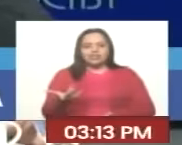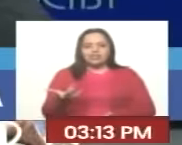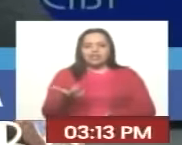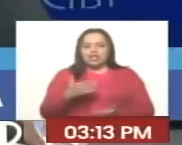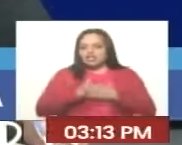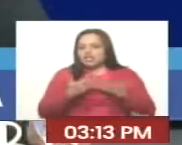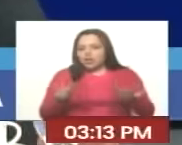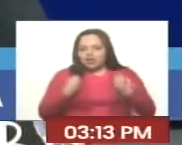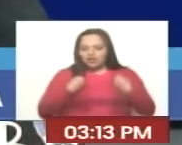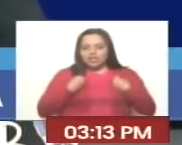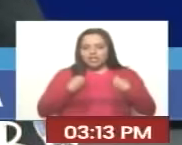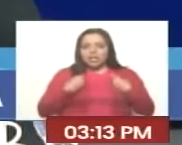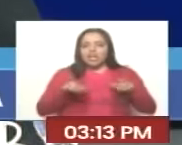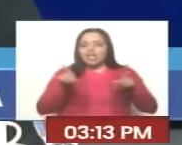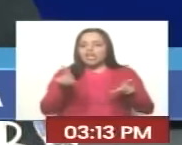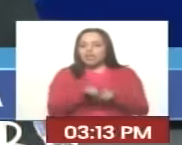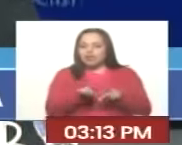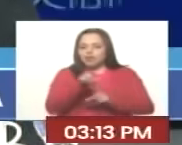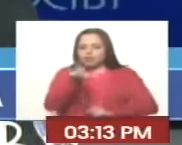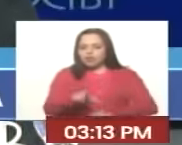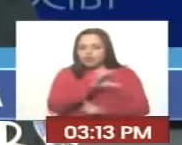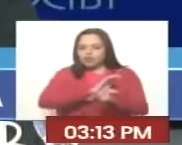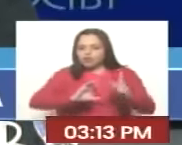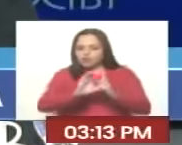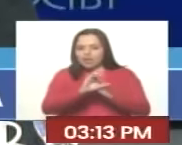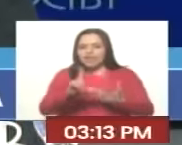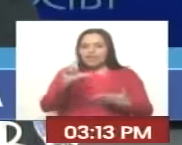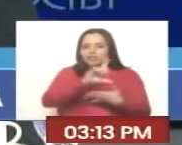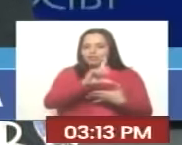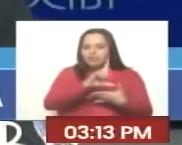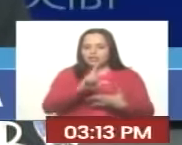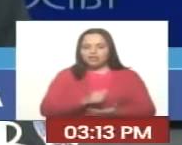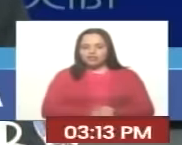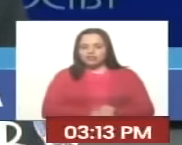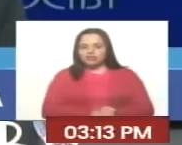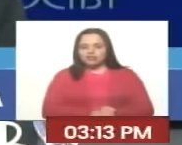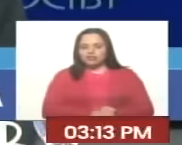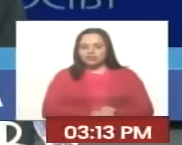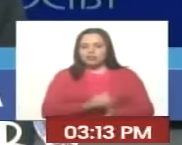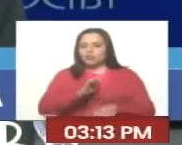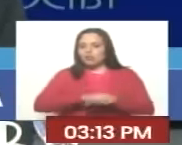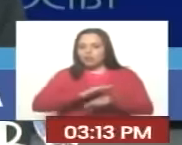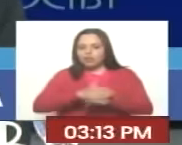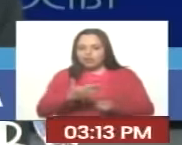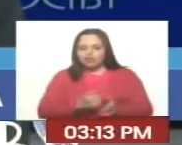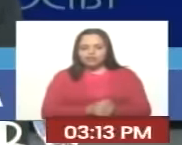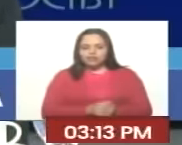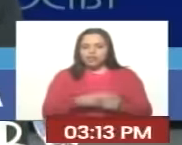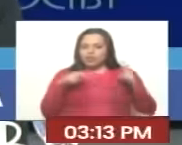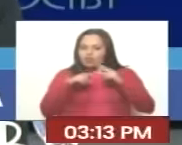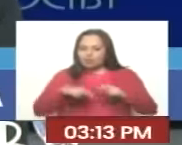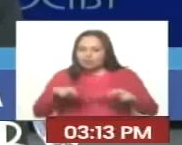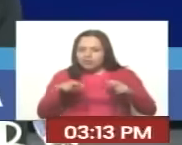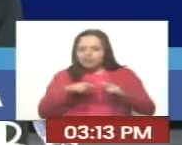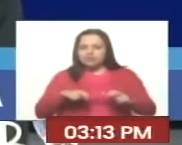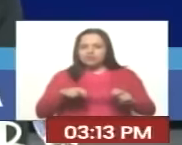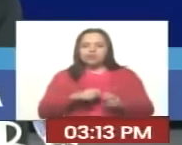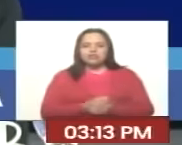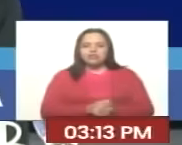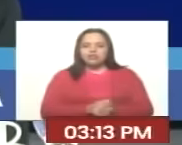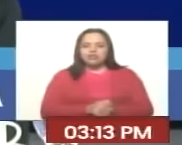de patrimonio cultural latinoamericano, porque en una carrera tan incipiente,